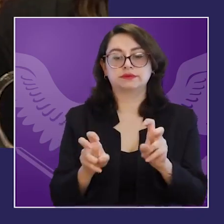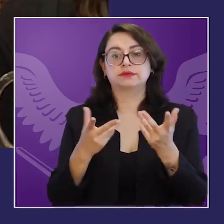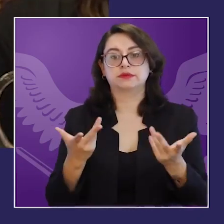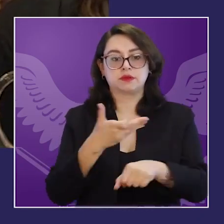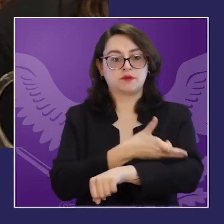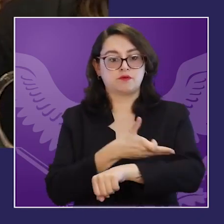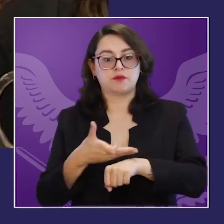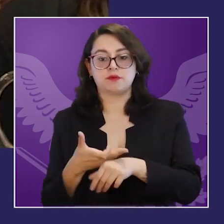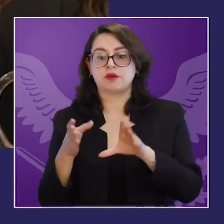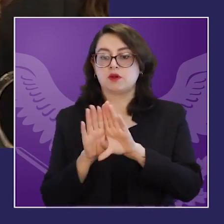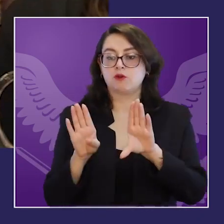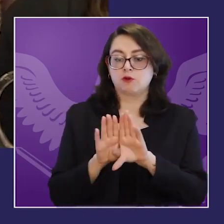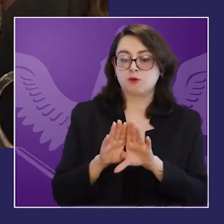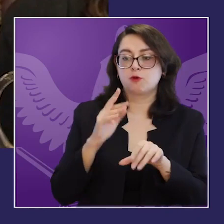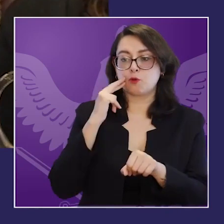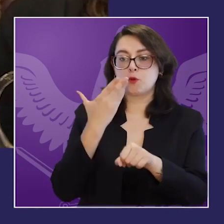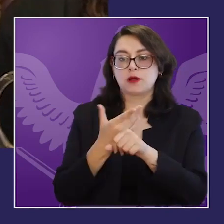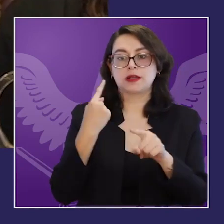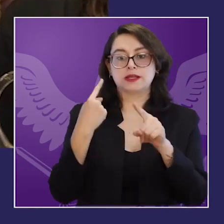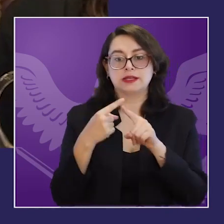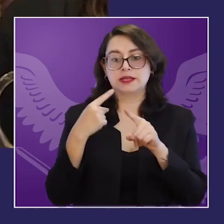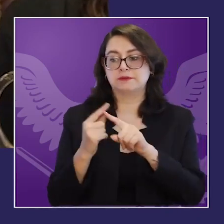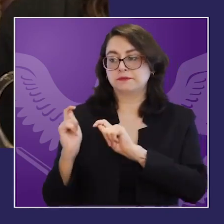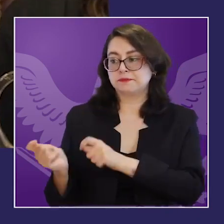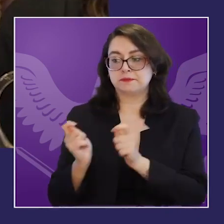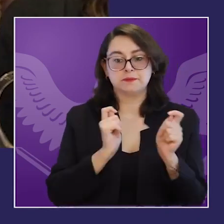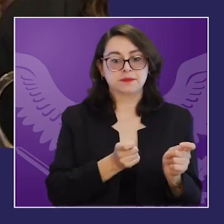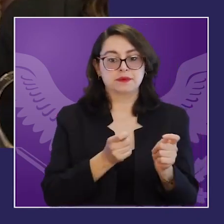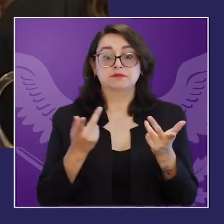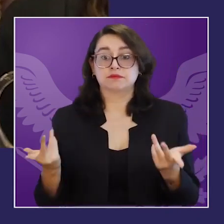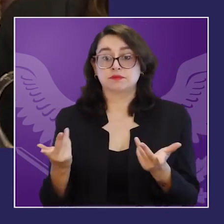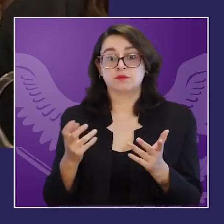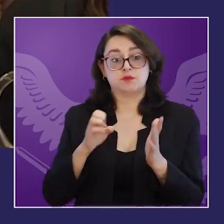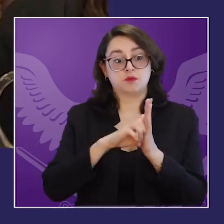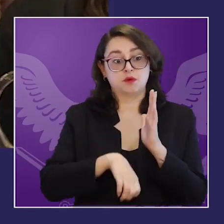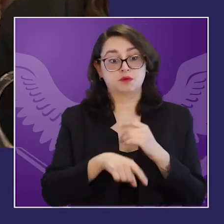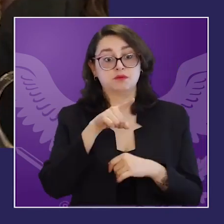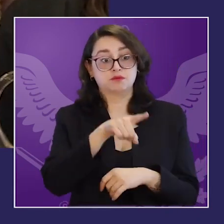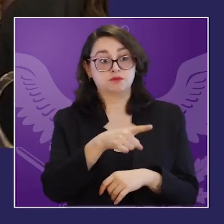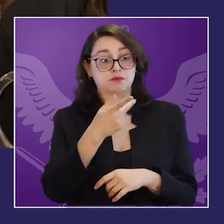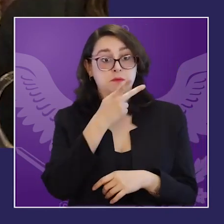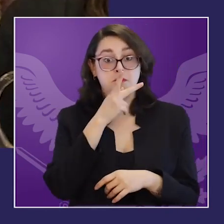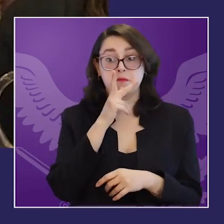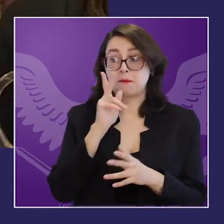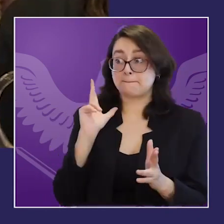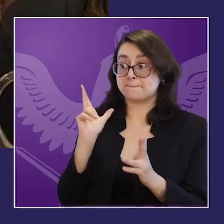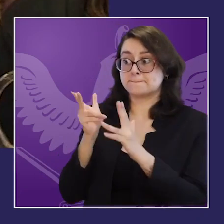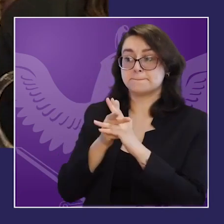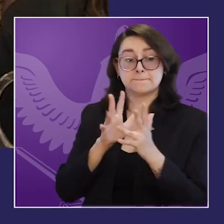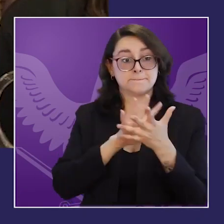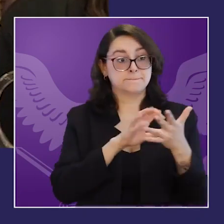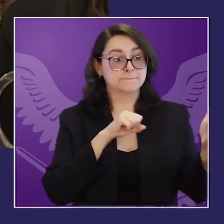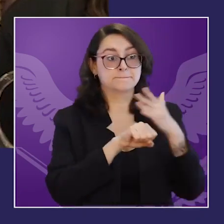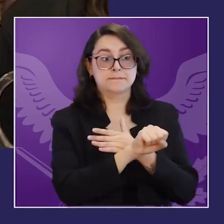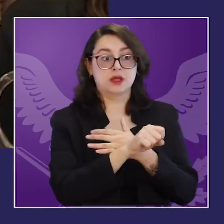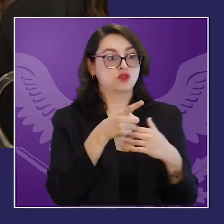la suspensión de la responsabilidad parental a partir del procesamiento del progenitor imputado por delito de femicidio.